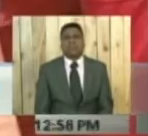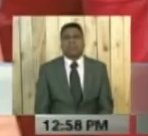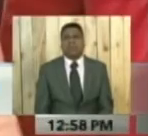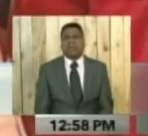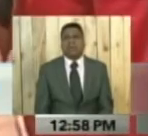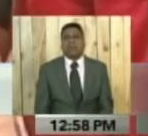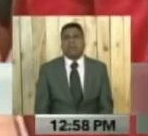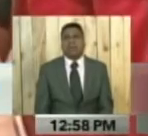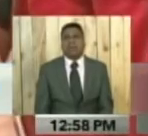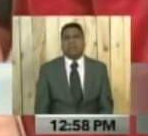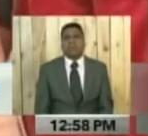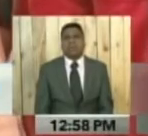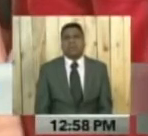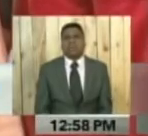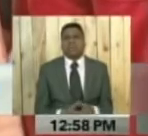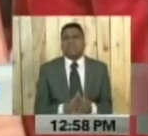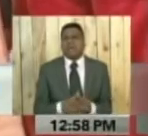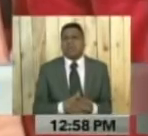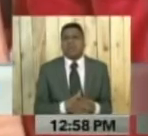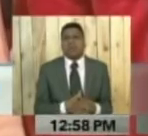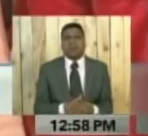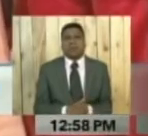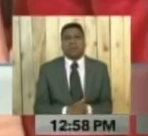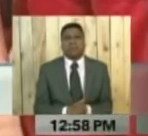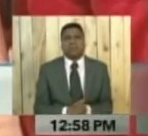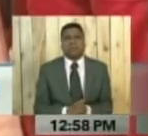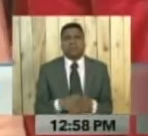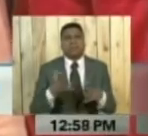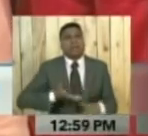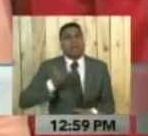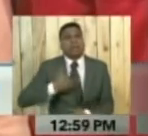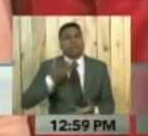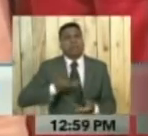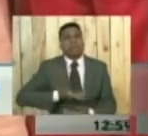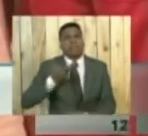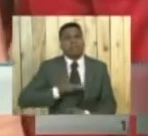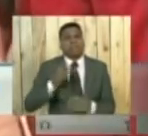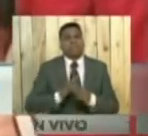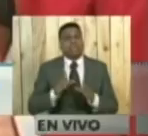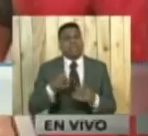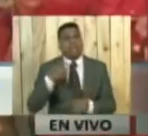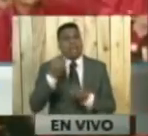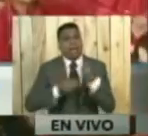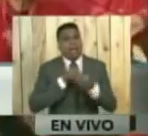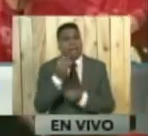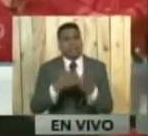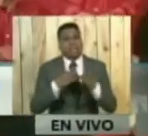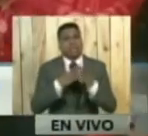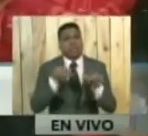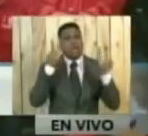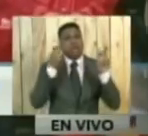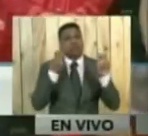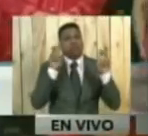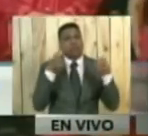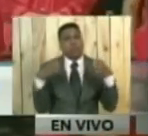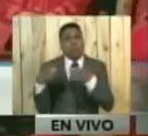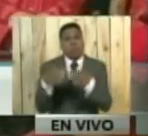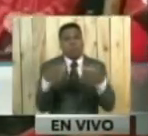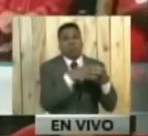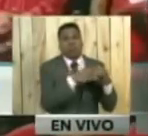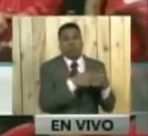la misión más importante que le corresponde a las nuevas